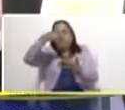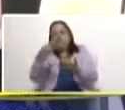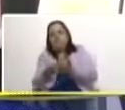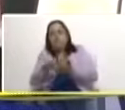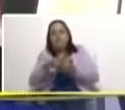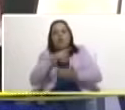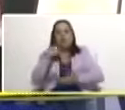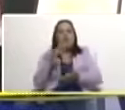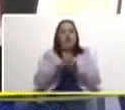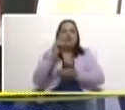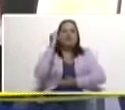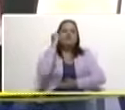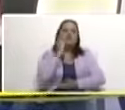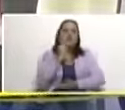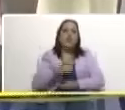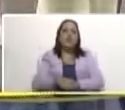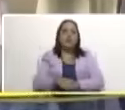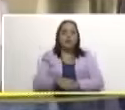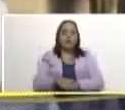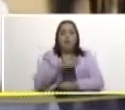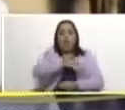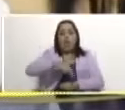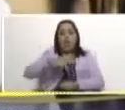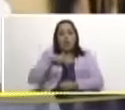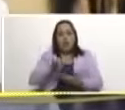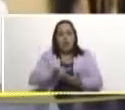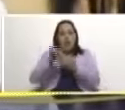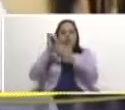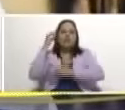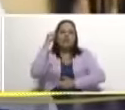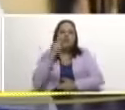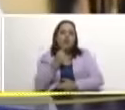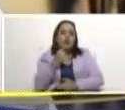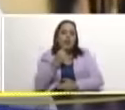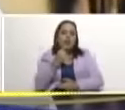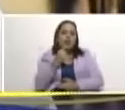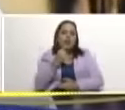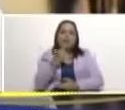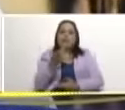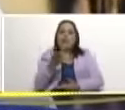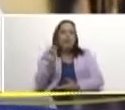Lamentablemente nuestro gran mariscal subestimó el poder de la maldad y la perversidad